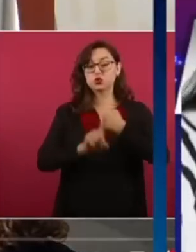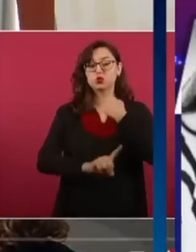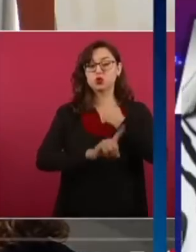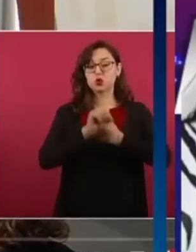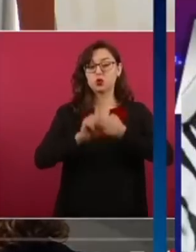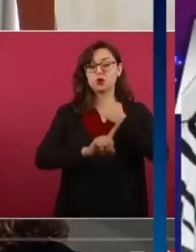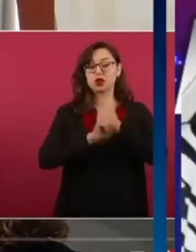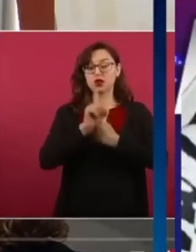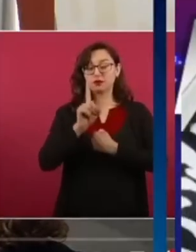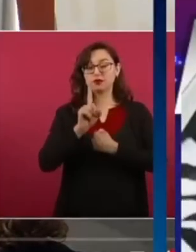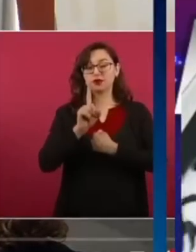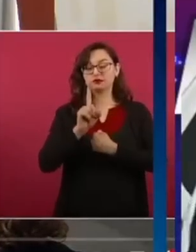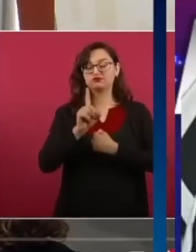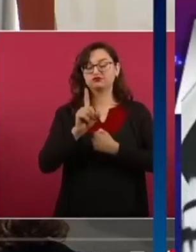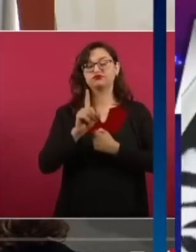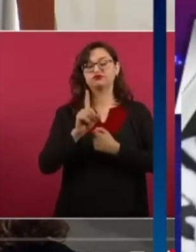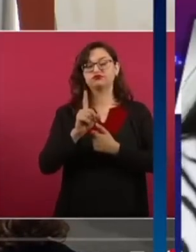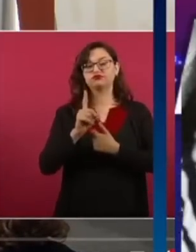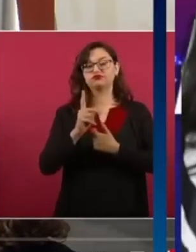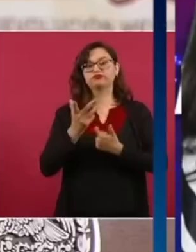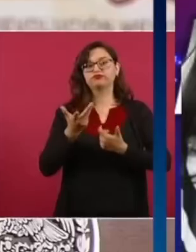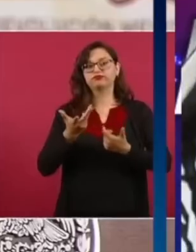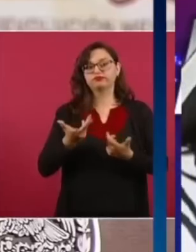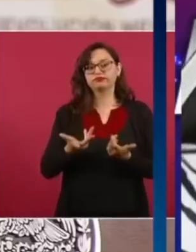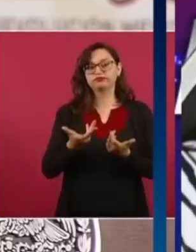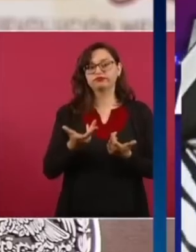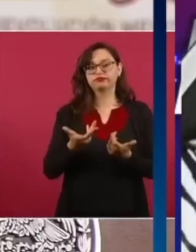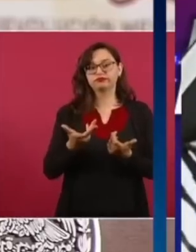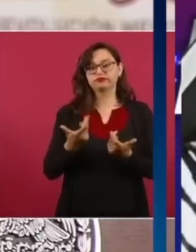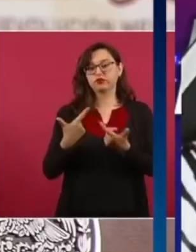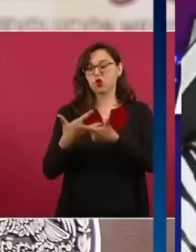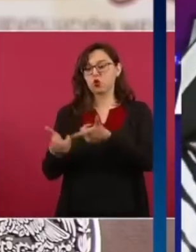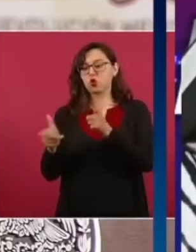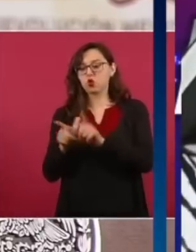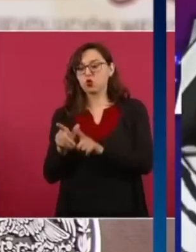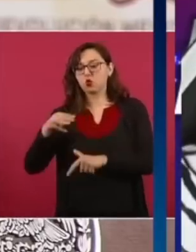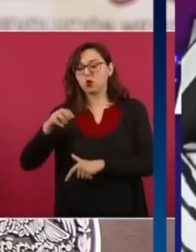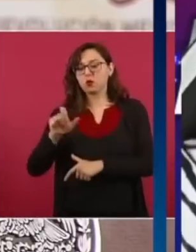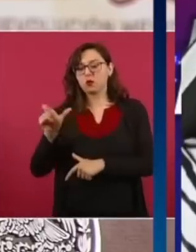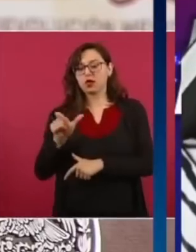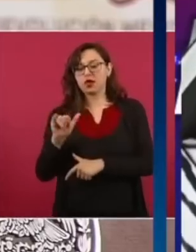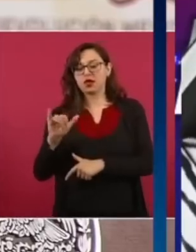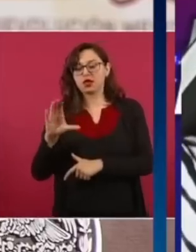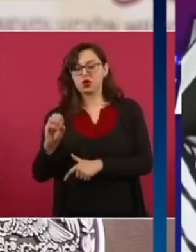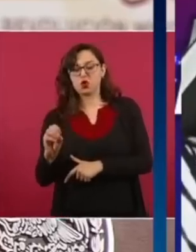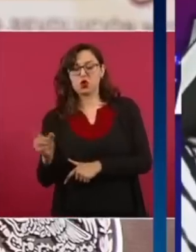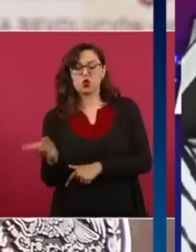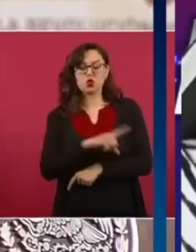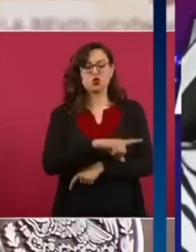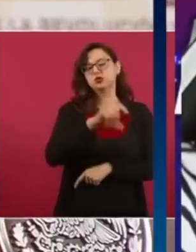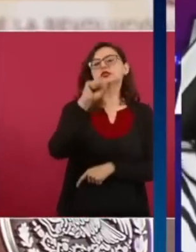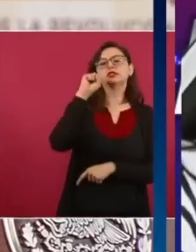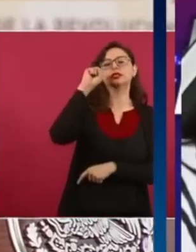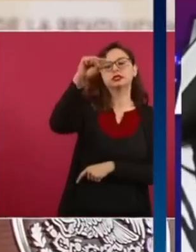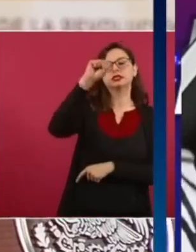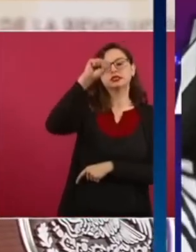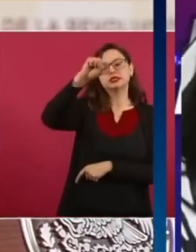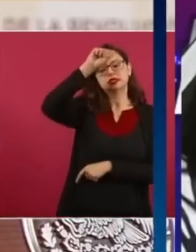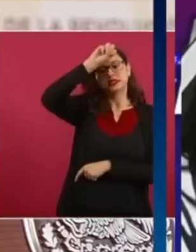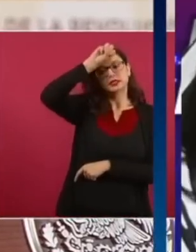senador se le raja en público y decide salirse por la tangente no presentó ni una prueba porque no